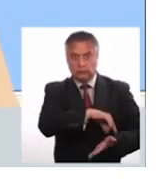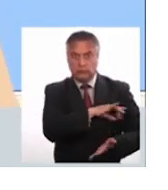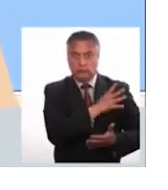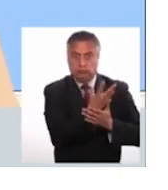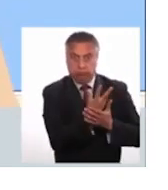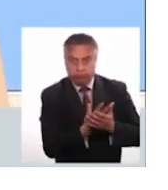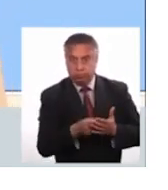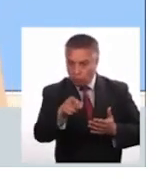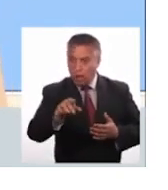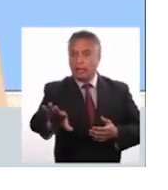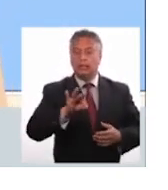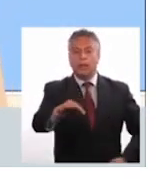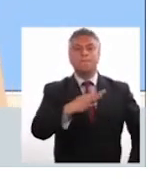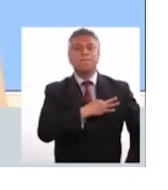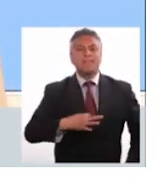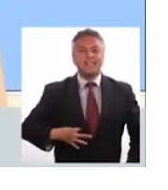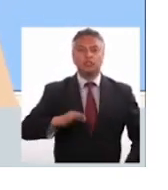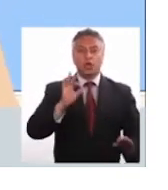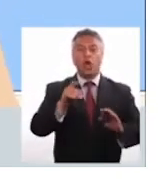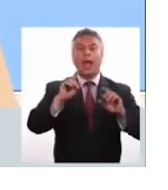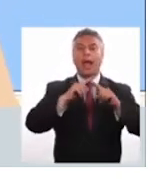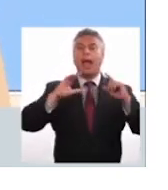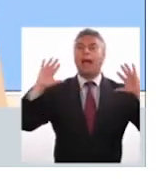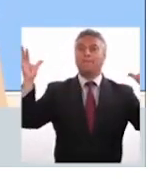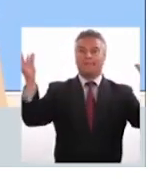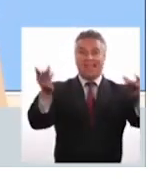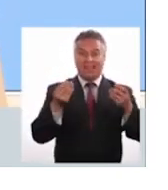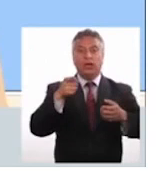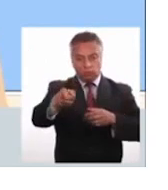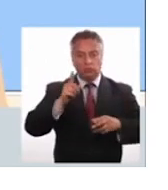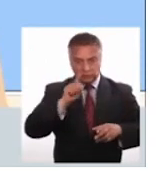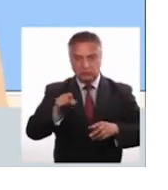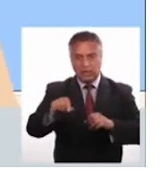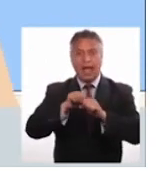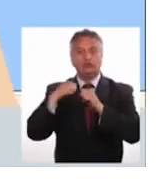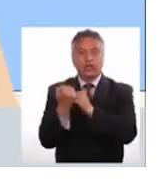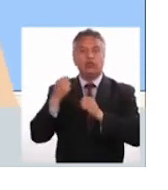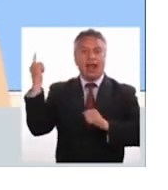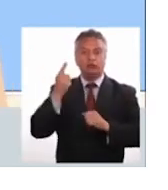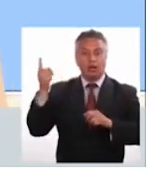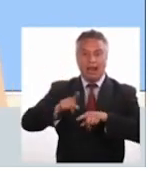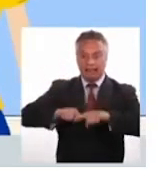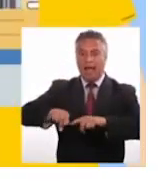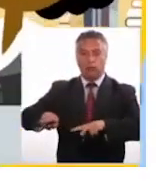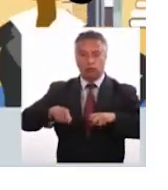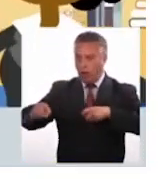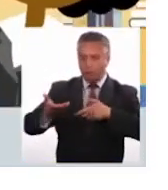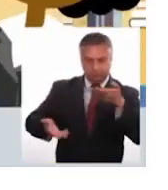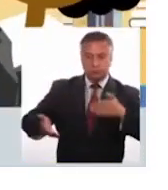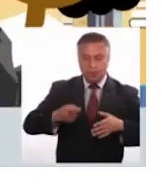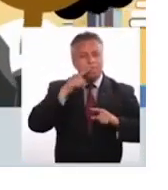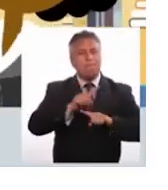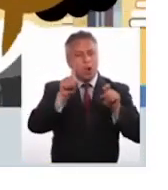país. Usted ha sido seleccionado ministro o ministra del Medio Ambiente para tratar este tema con la Asociación Nacional de Agricultores.